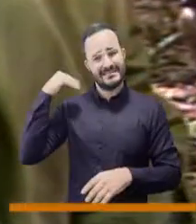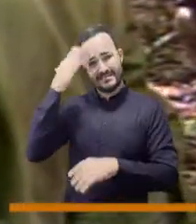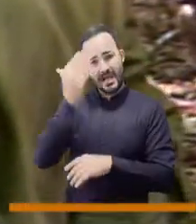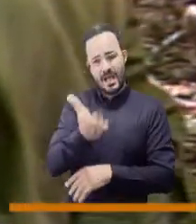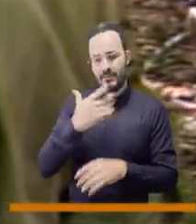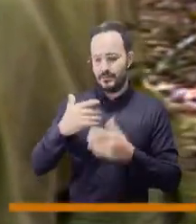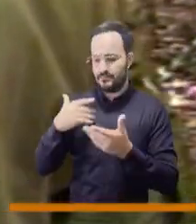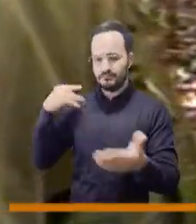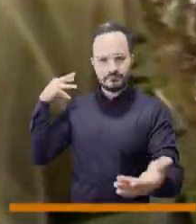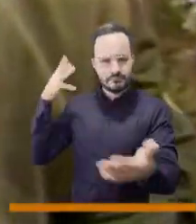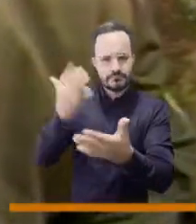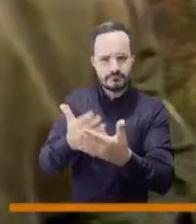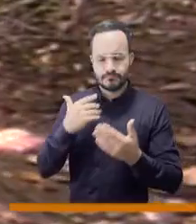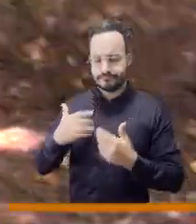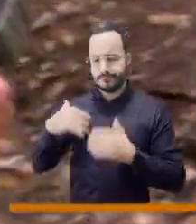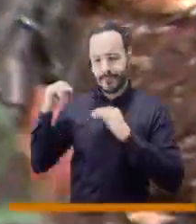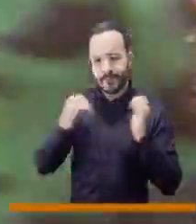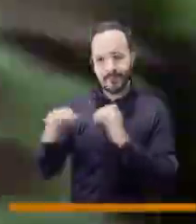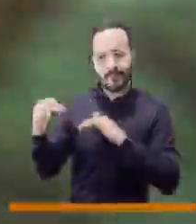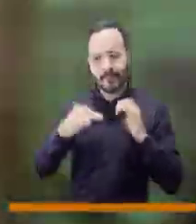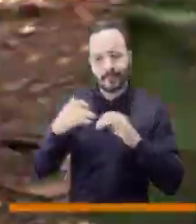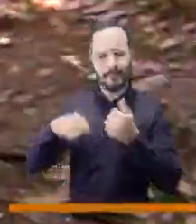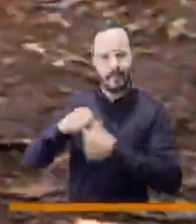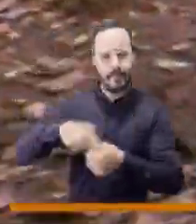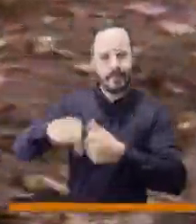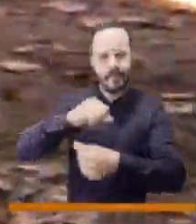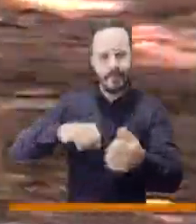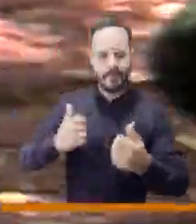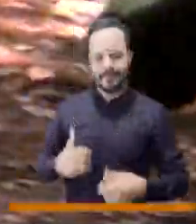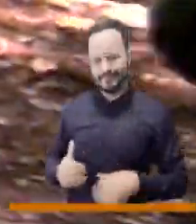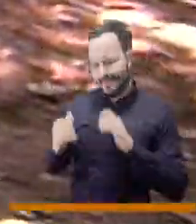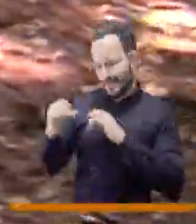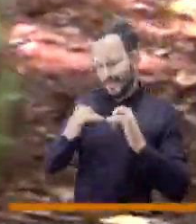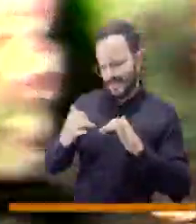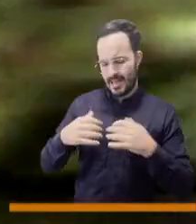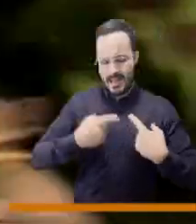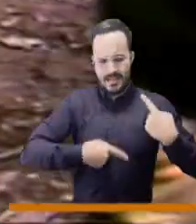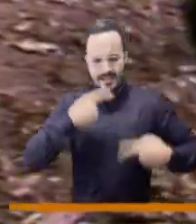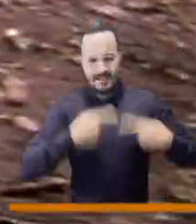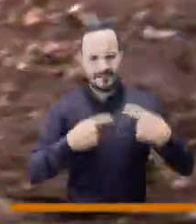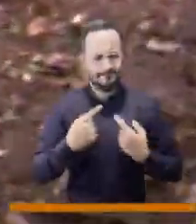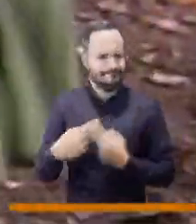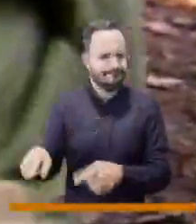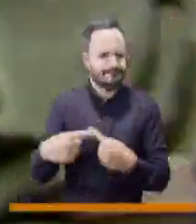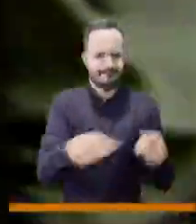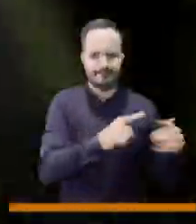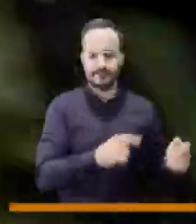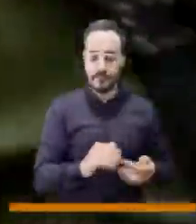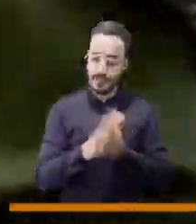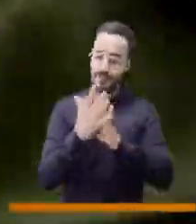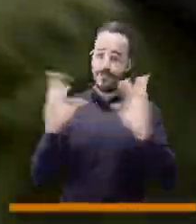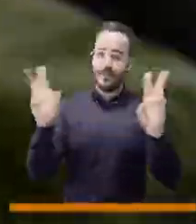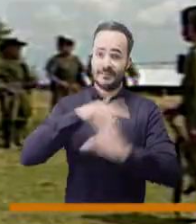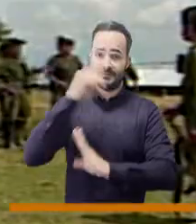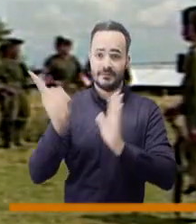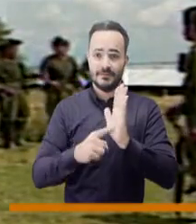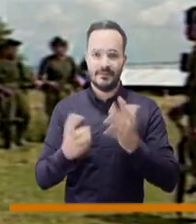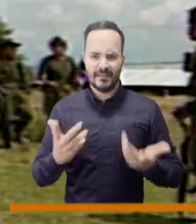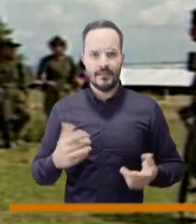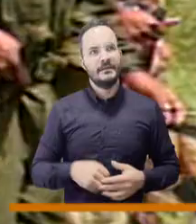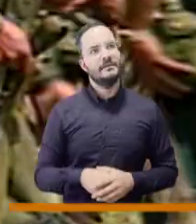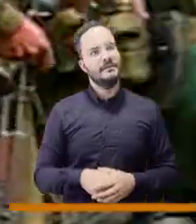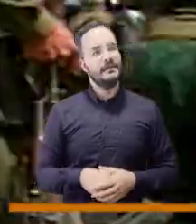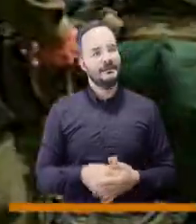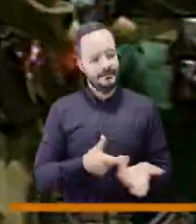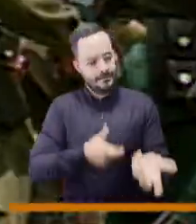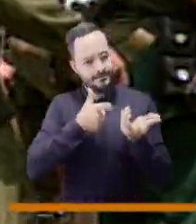historia de guerra tras guerra, que esta no es la única guerra que vivimos. La paz total para mí se traduce en